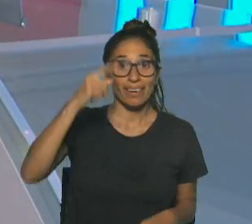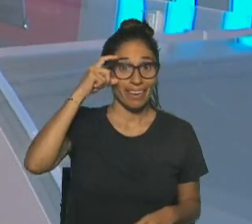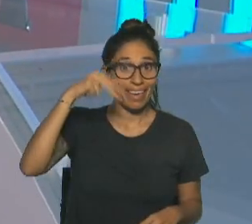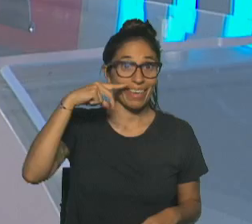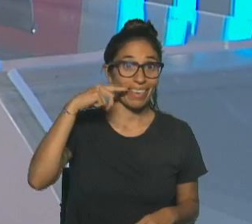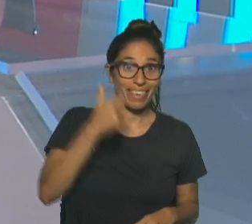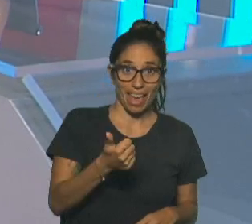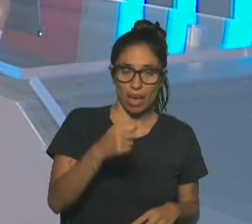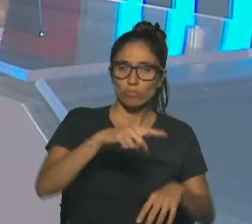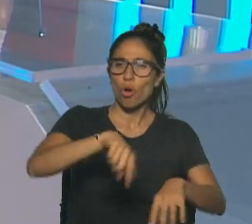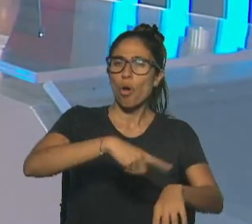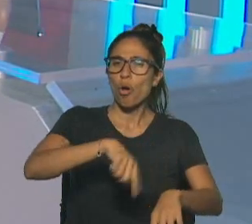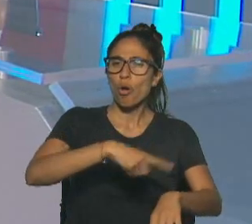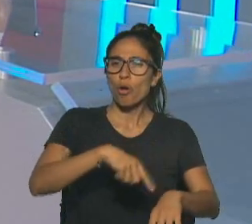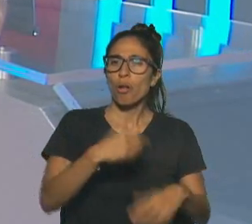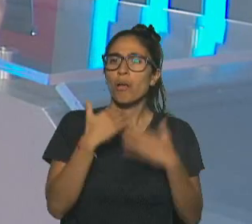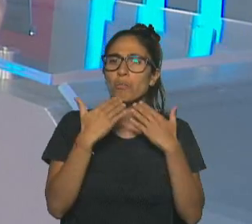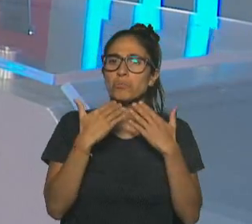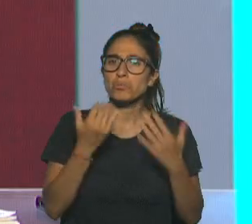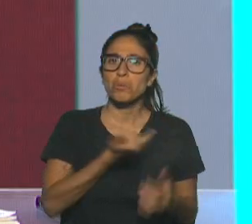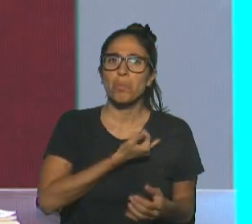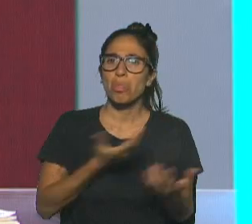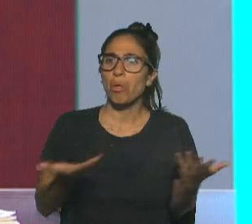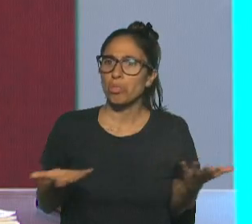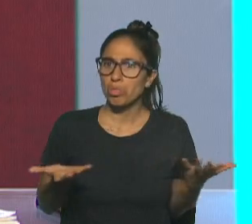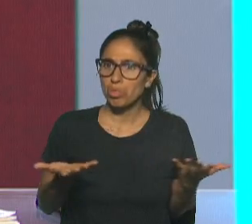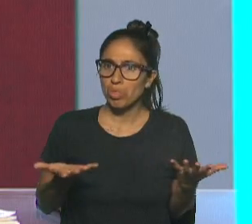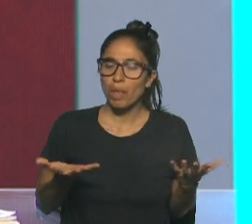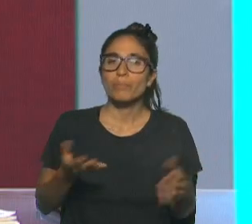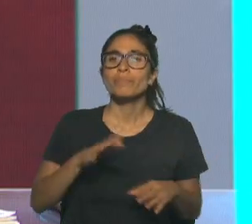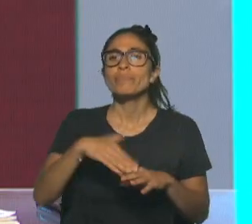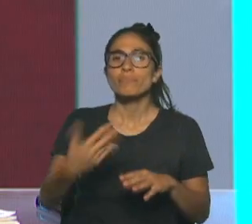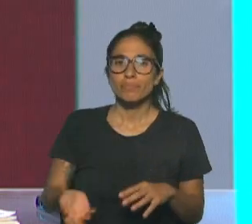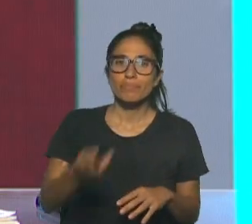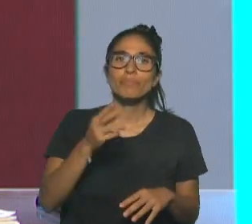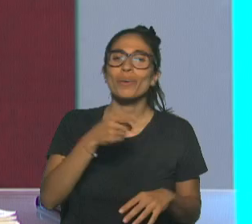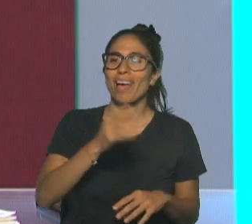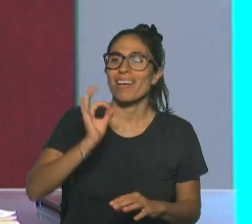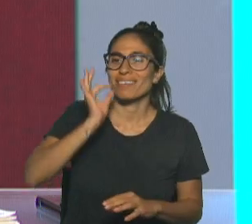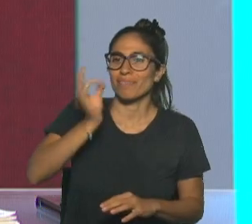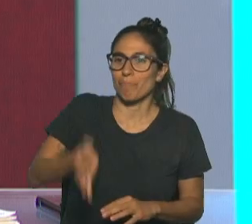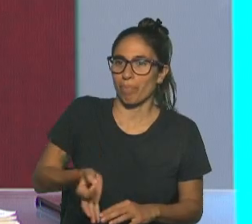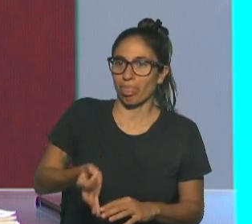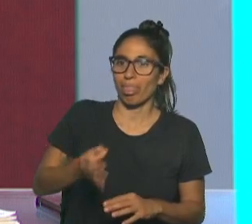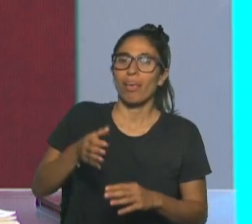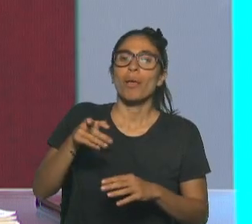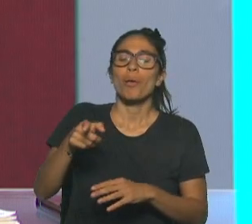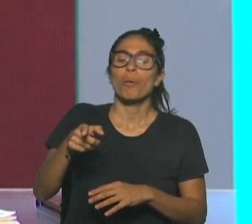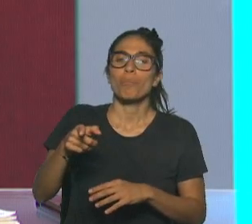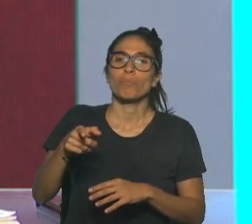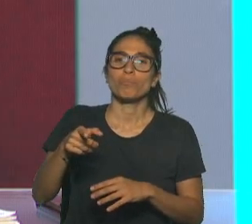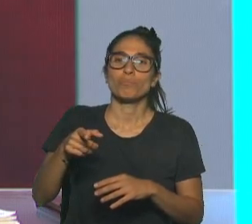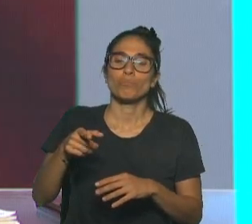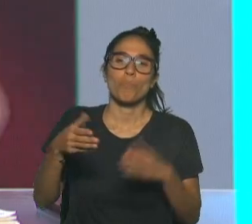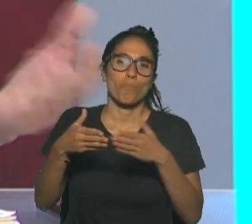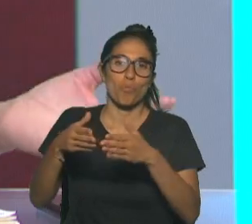de él, Pablo, no se sabía dónde estaba, qué iba a pasar, bueno, hasta que se conoció que está en Puerto Rico y que por el momento no va a volver, porque, bueno,